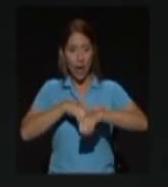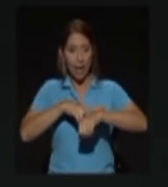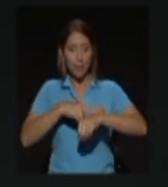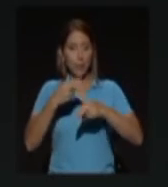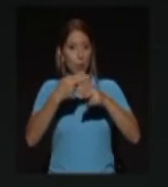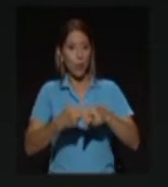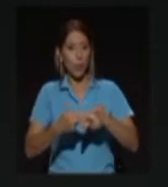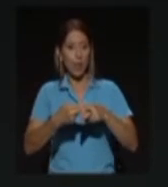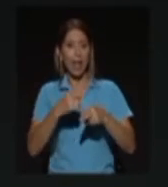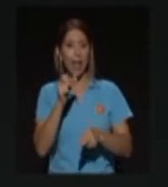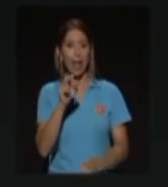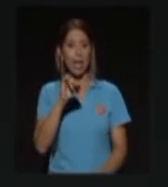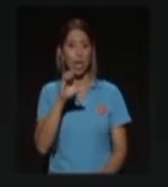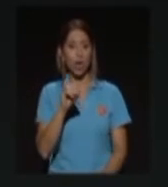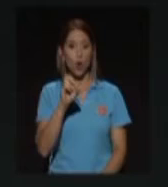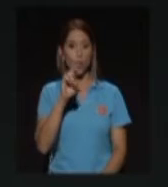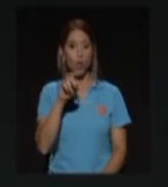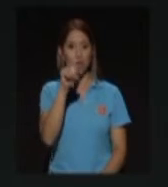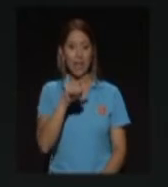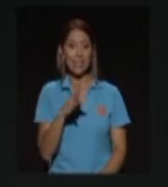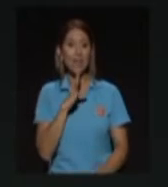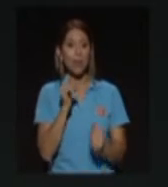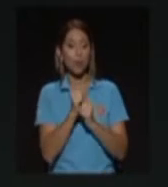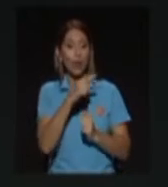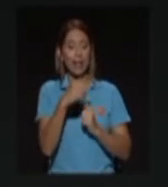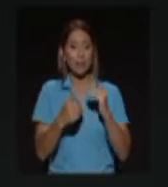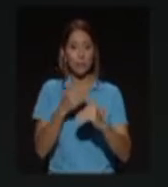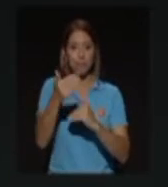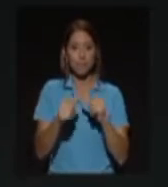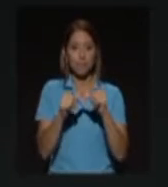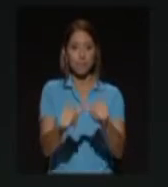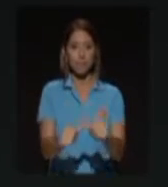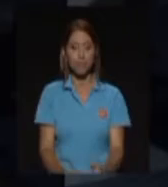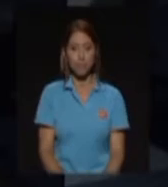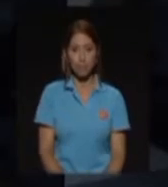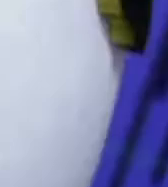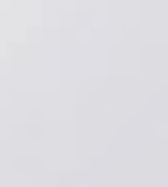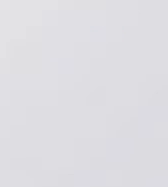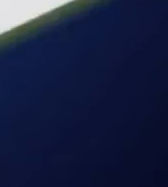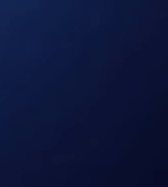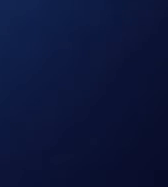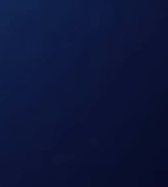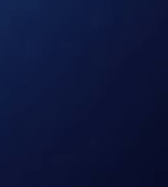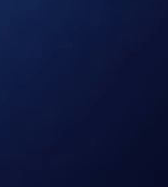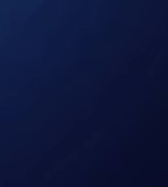a don Enio Rodríguez, con quien hablaremos una vez que el canal nos invite a hacerlo. Regresamos.